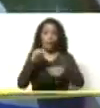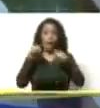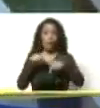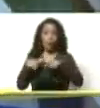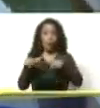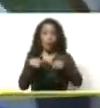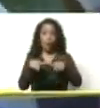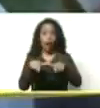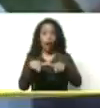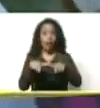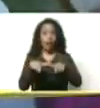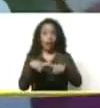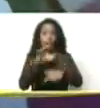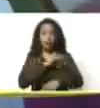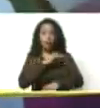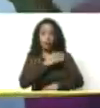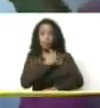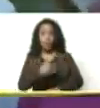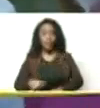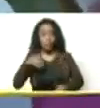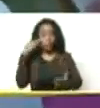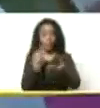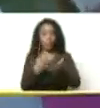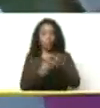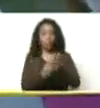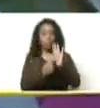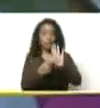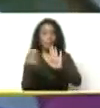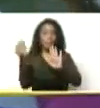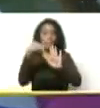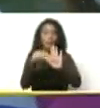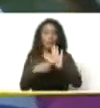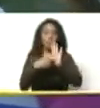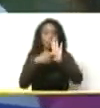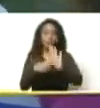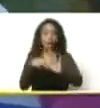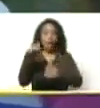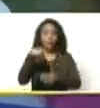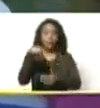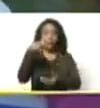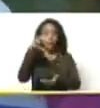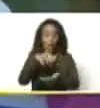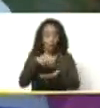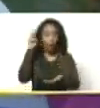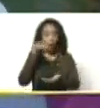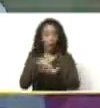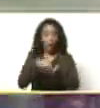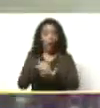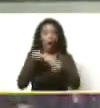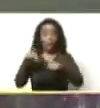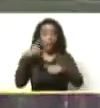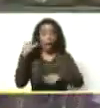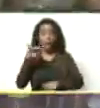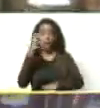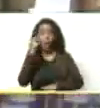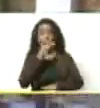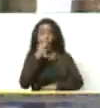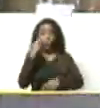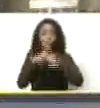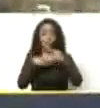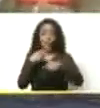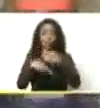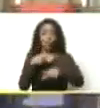señor presidente para mostrarle un pedacito más de lo que representa el estado aragua aquí lo que hay un compromiso revolucionario